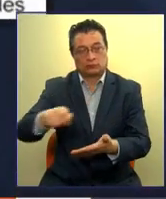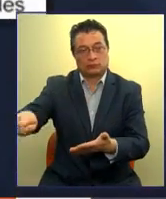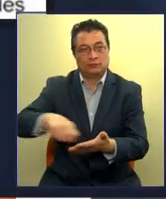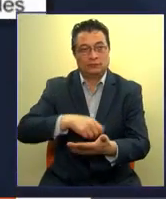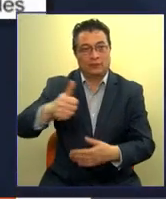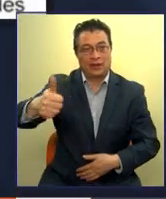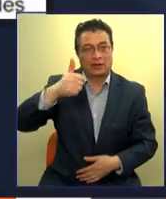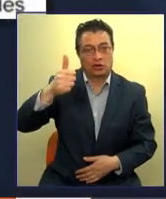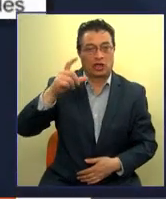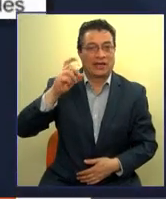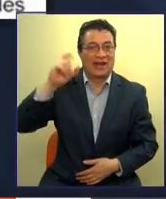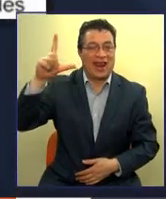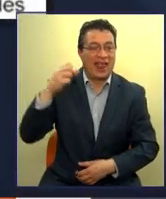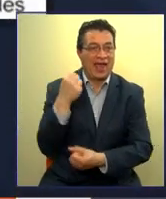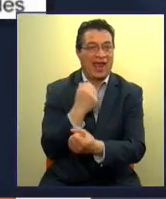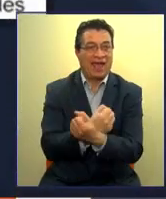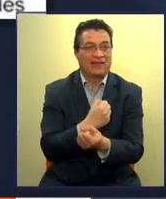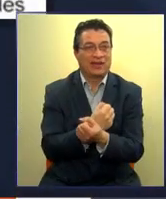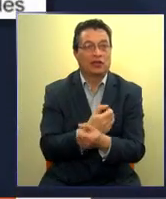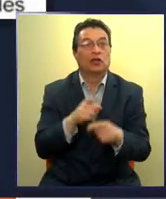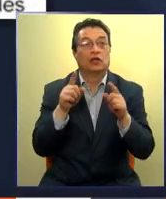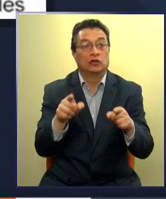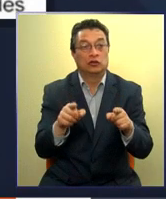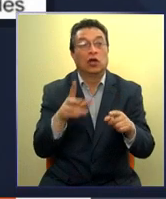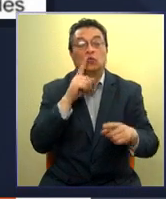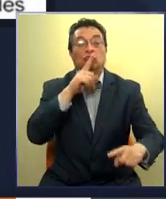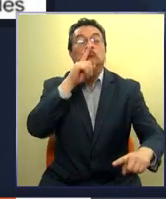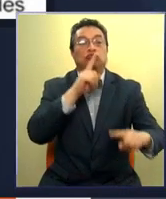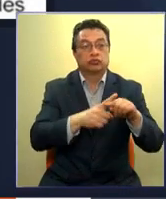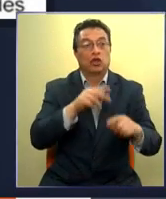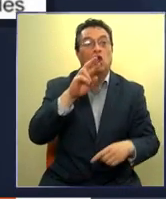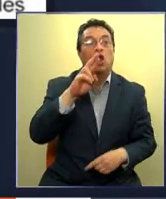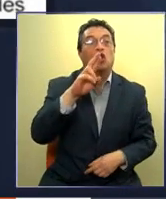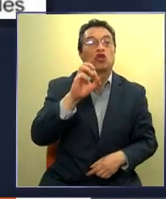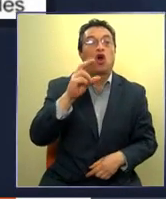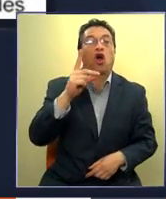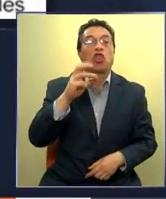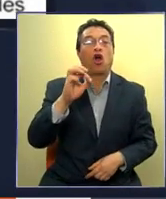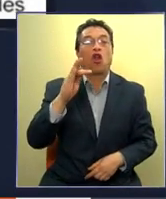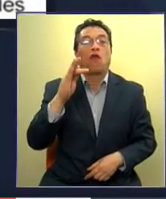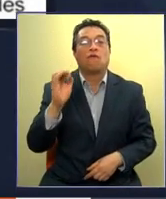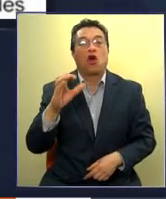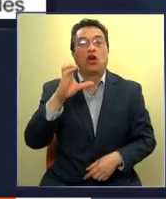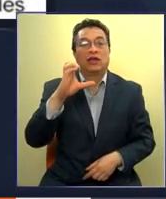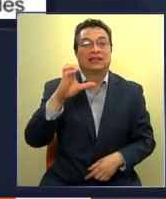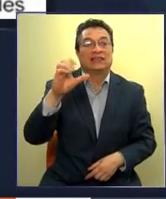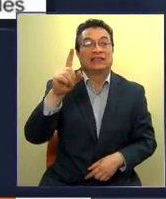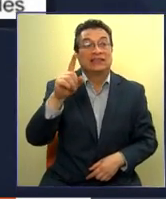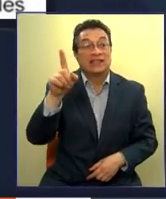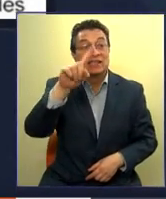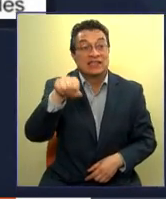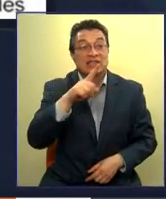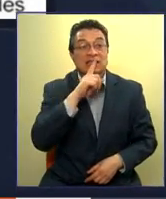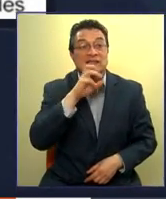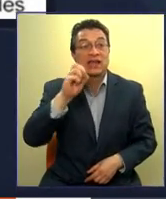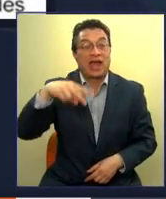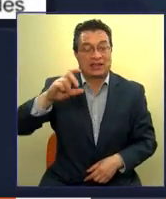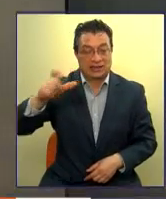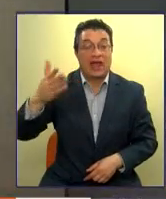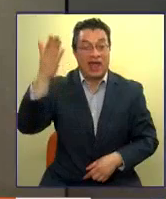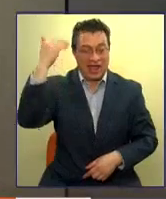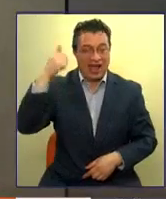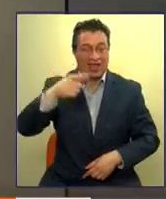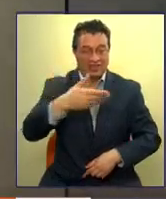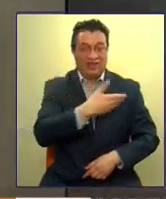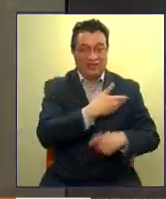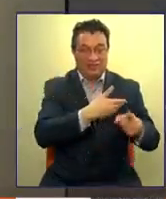general de carabineros donde se establece que la academia se llamará ahora general rodolfo estanque electro informado dirigió la institución entre